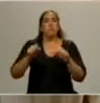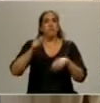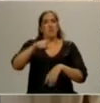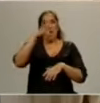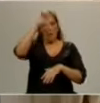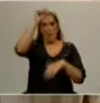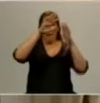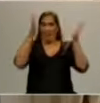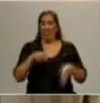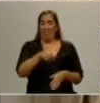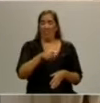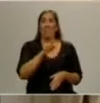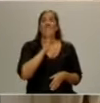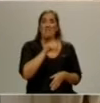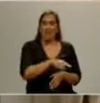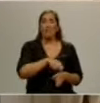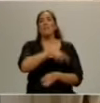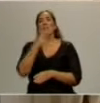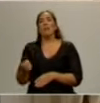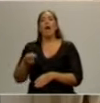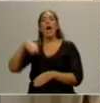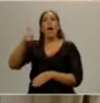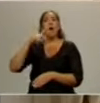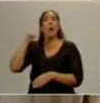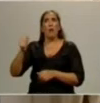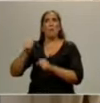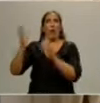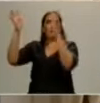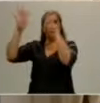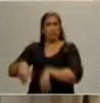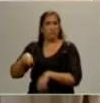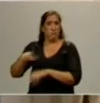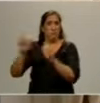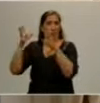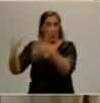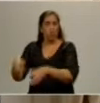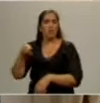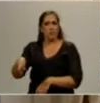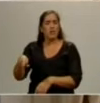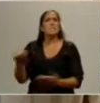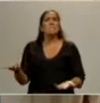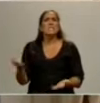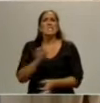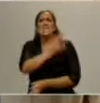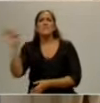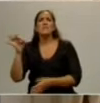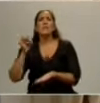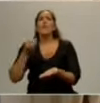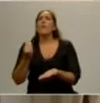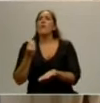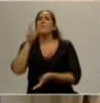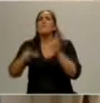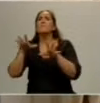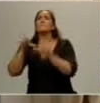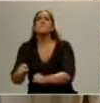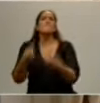la Embajada de Israel y la voladura de la AMIA, no hay ni un solo condenado y ni